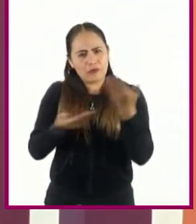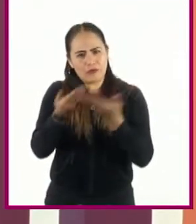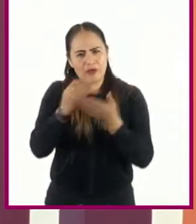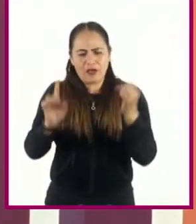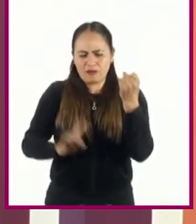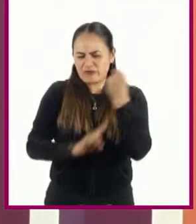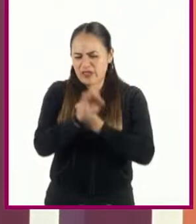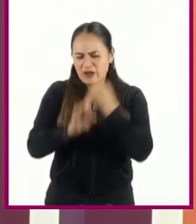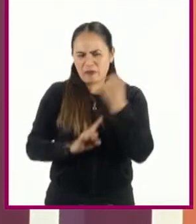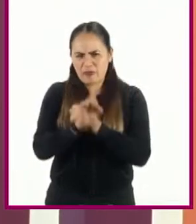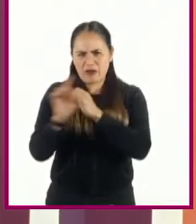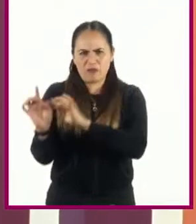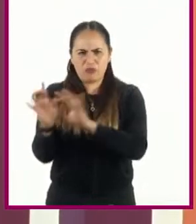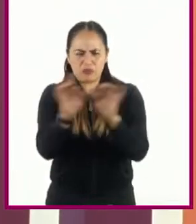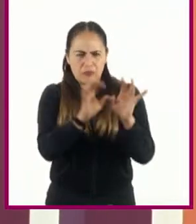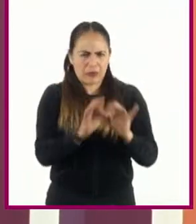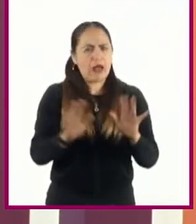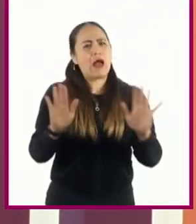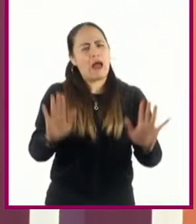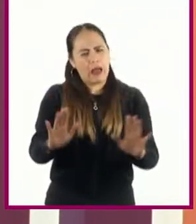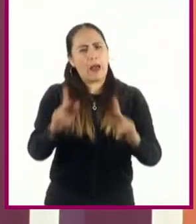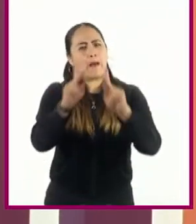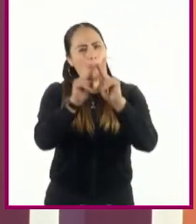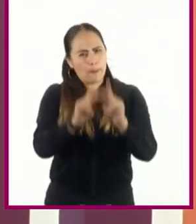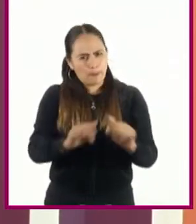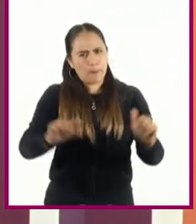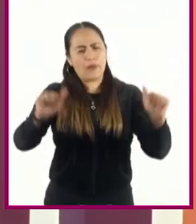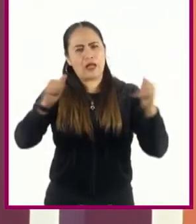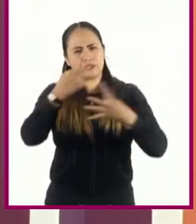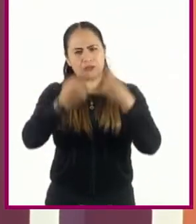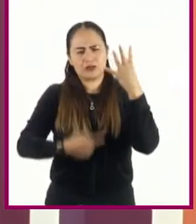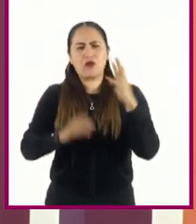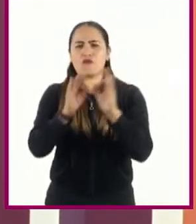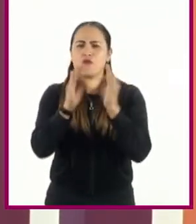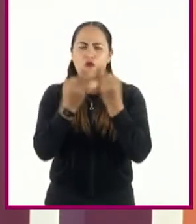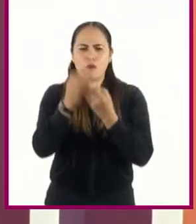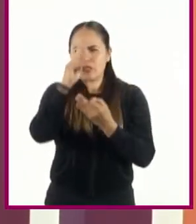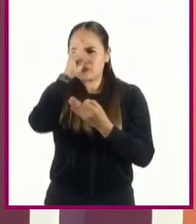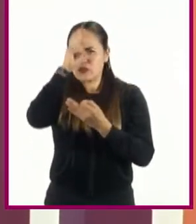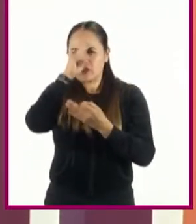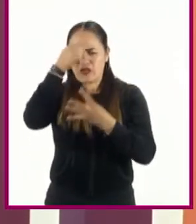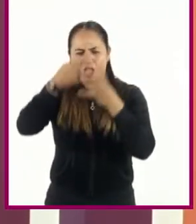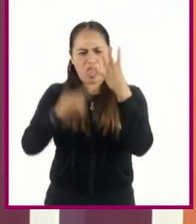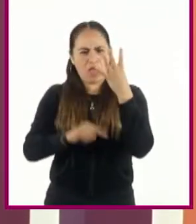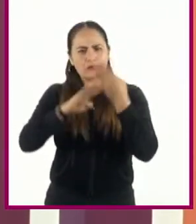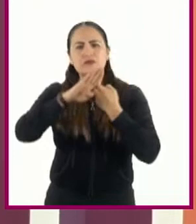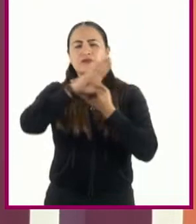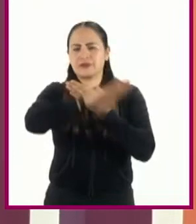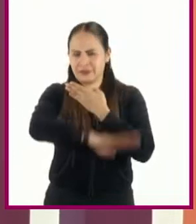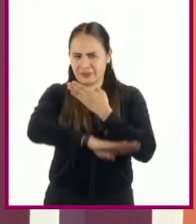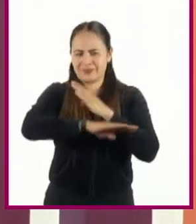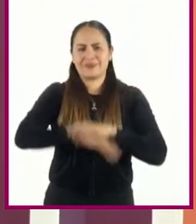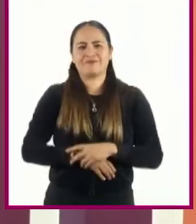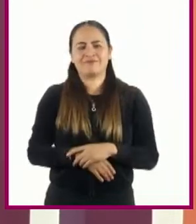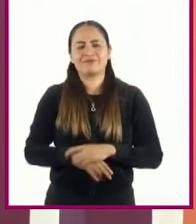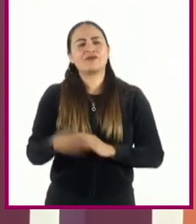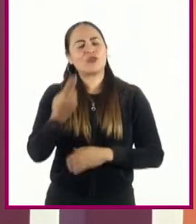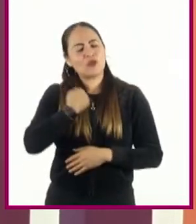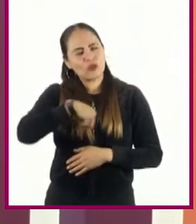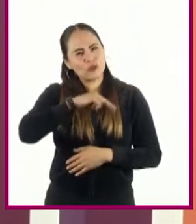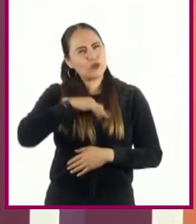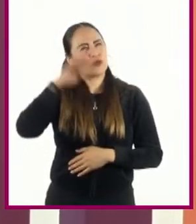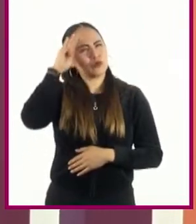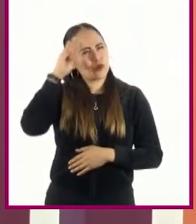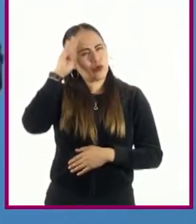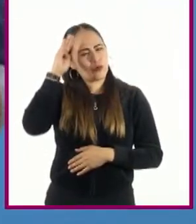de manera pacífica, identificando y rechazando todas las formas de violencia, lo cual hace posible que comencemos a construir la